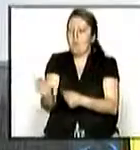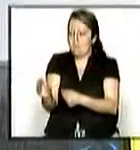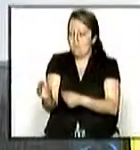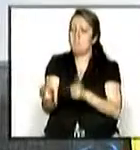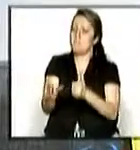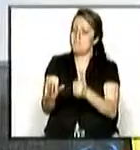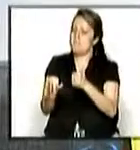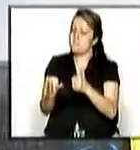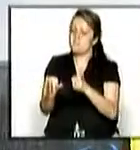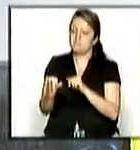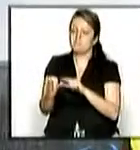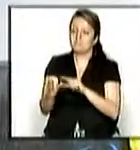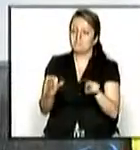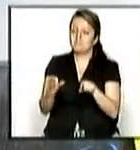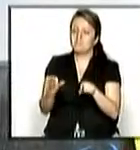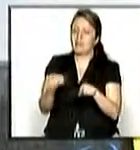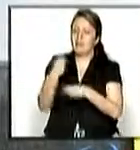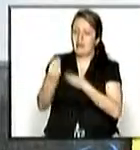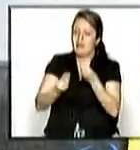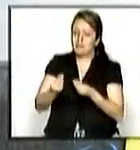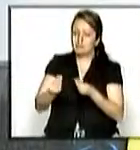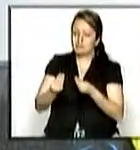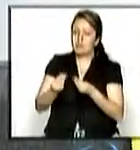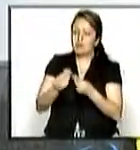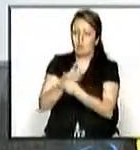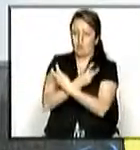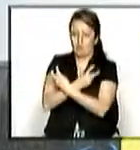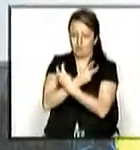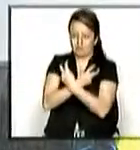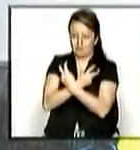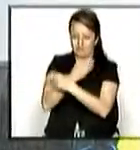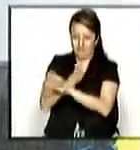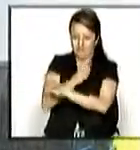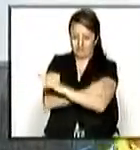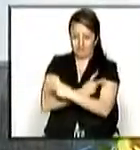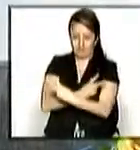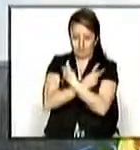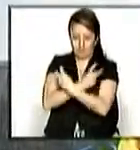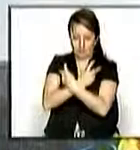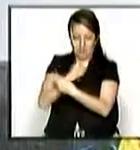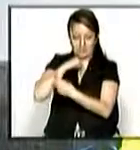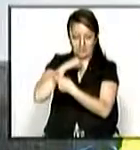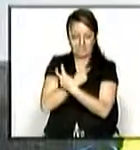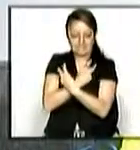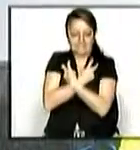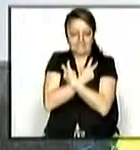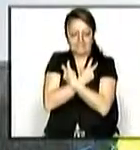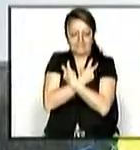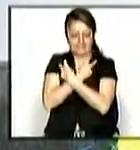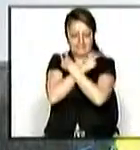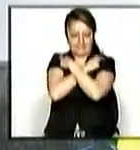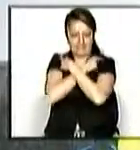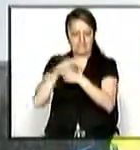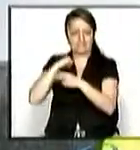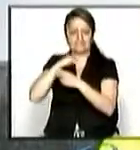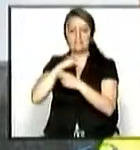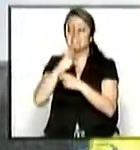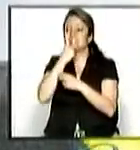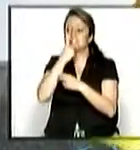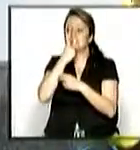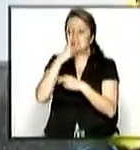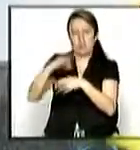como decía el doctor, para el hueso. Cuando yo tengo una zona de déntula y no la reemplazo y la